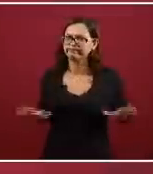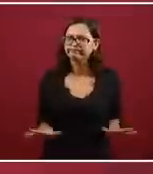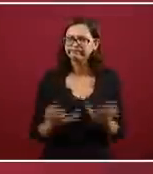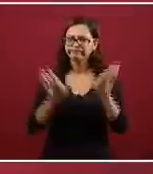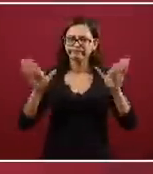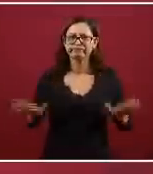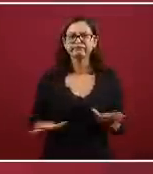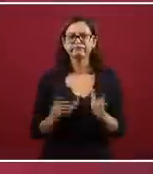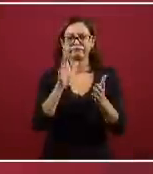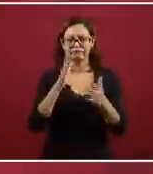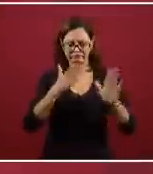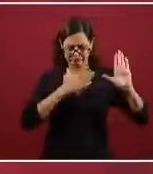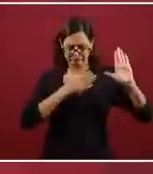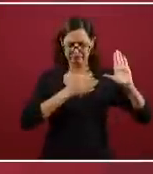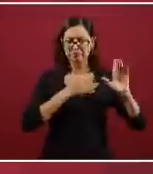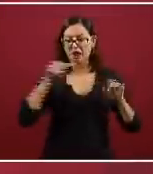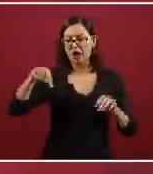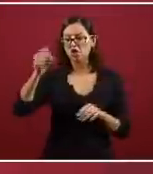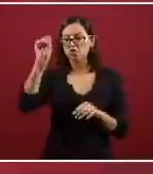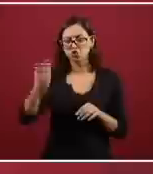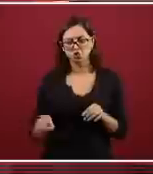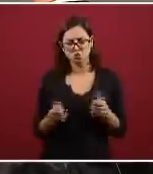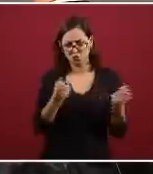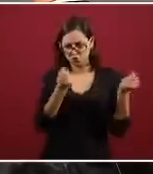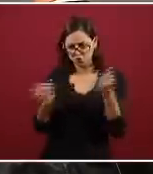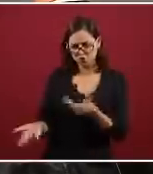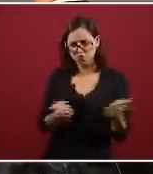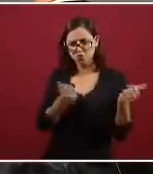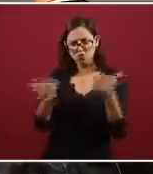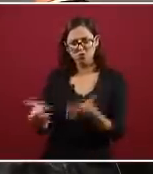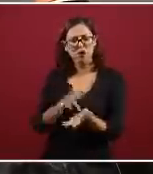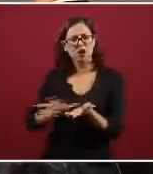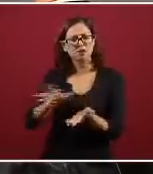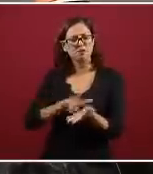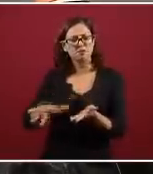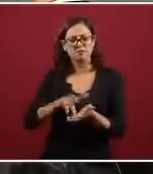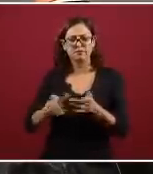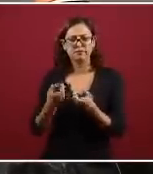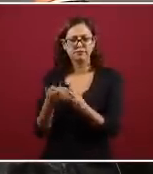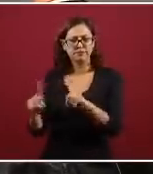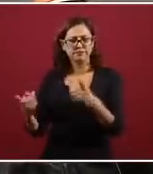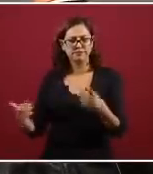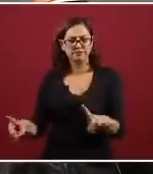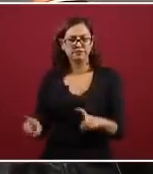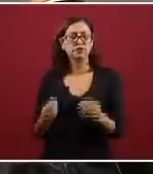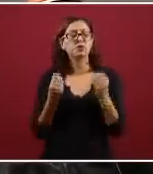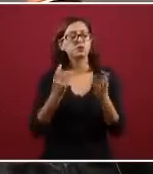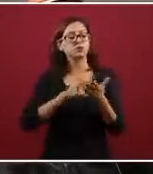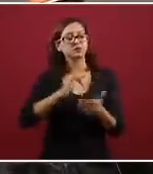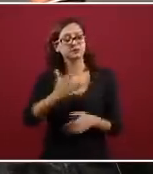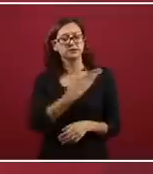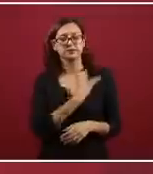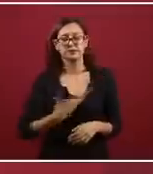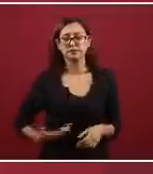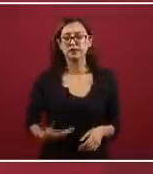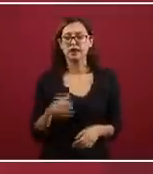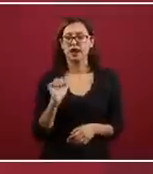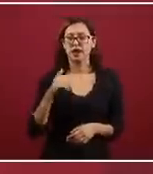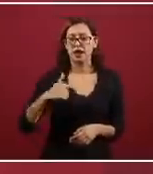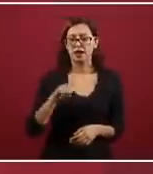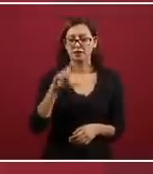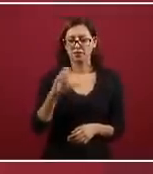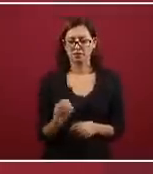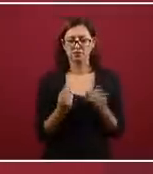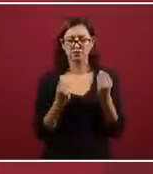gas natural al sureste del país. Le reitero nuestro agradecimiento al señor presidente Andrés Manuel López